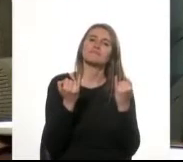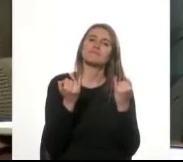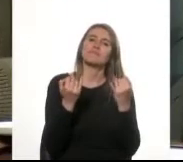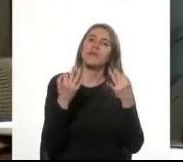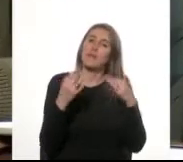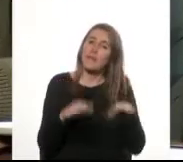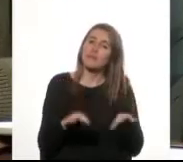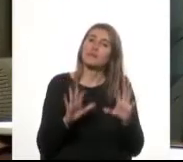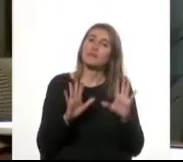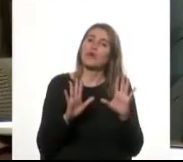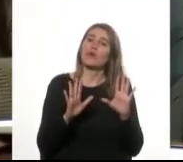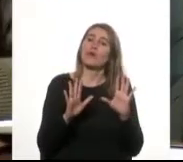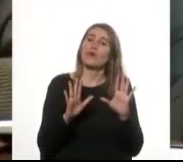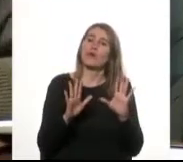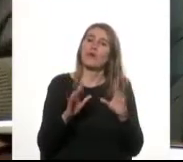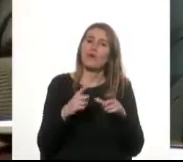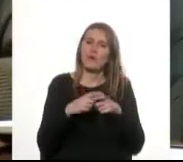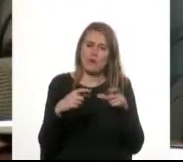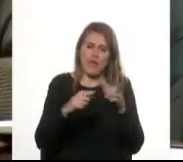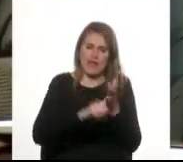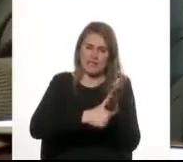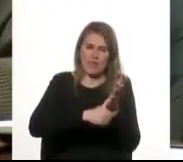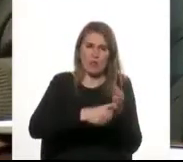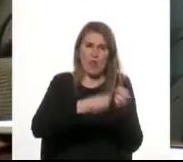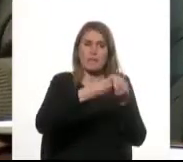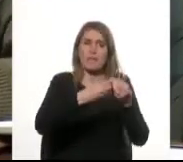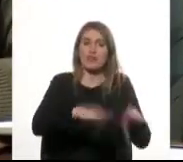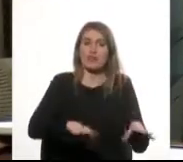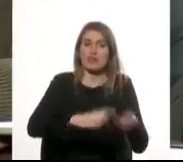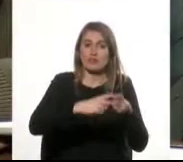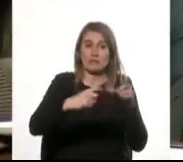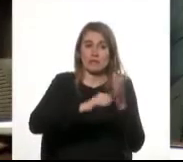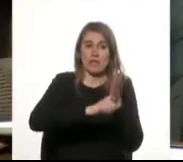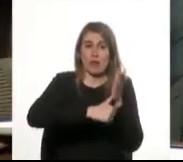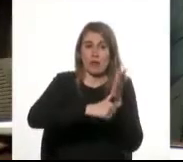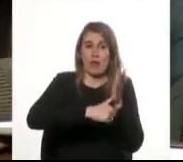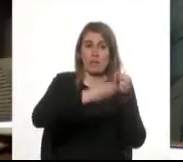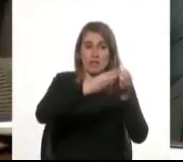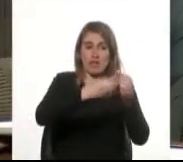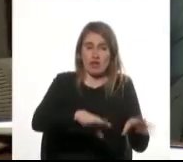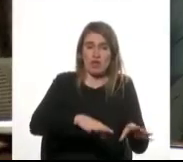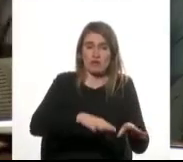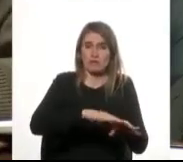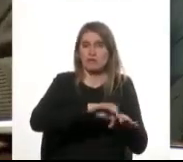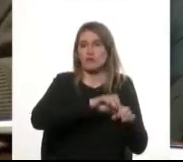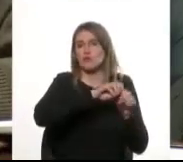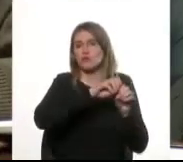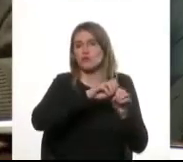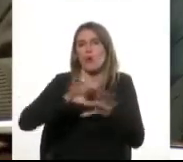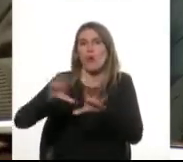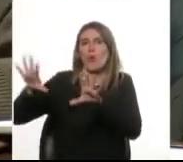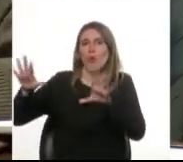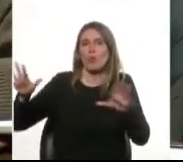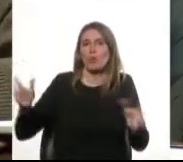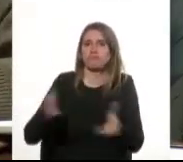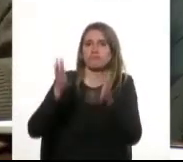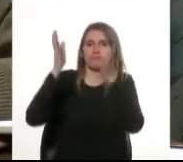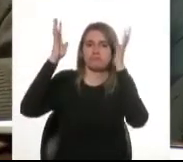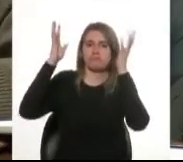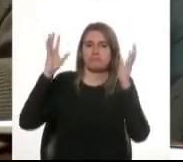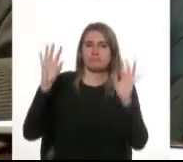salta lo de una célula de identidad que se perdió y se incendió toda la pradera.